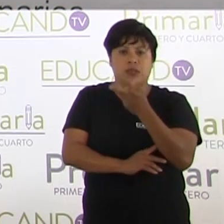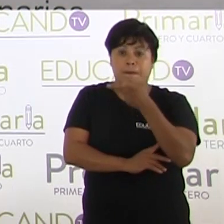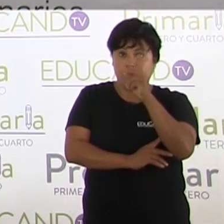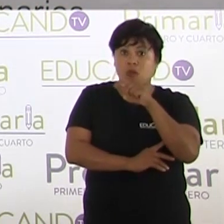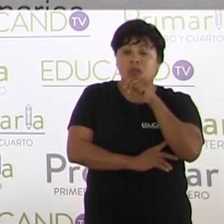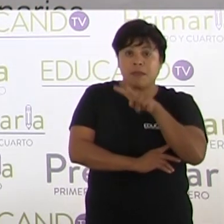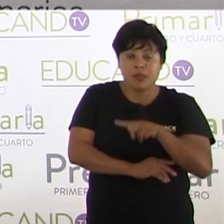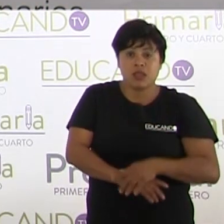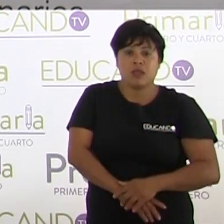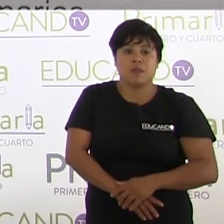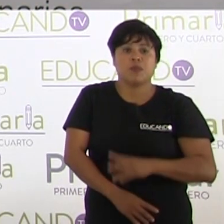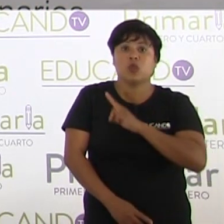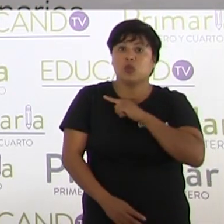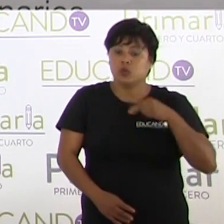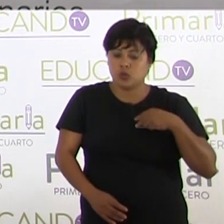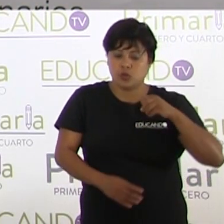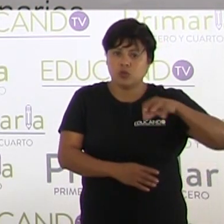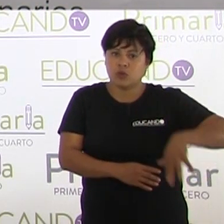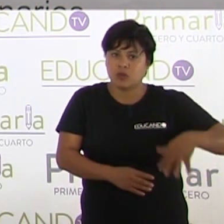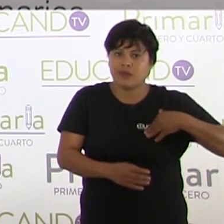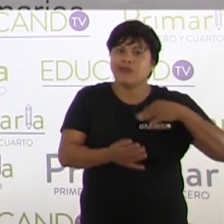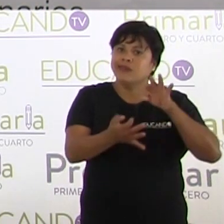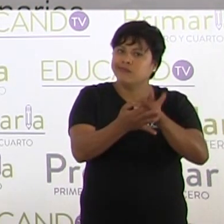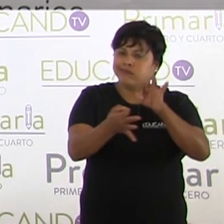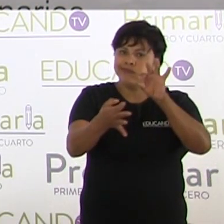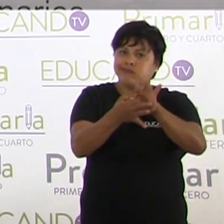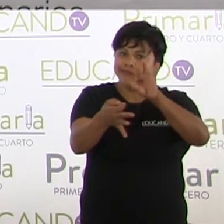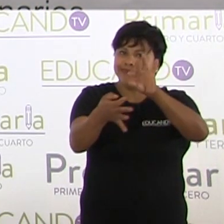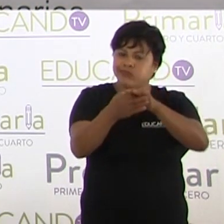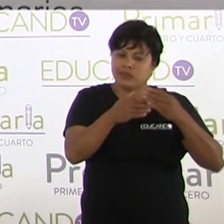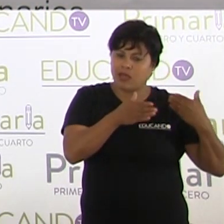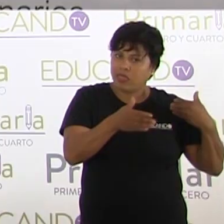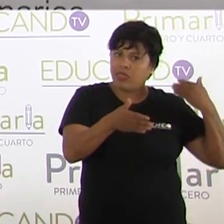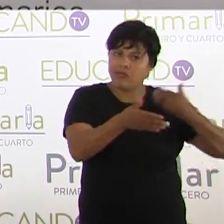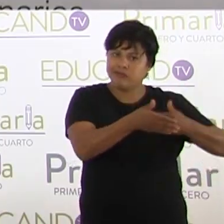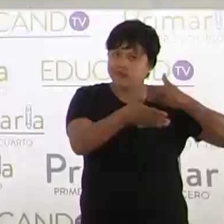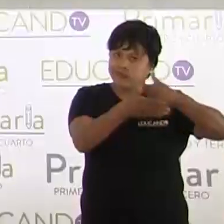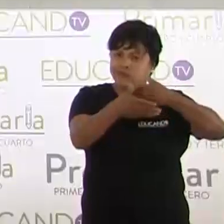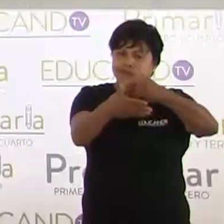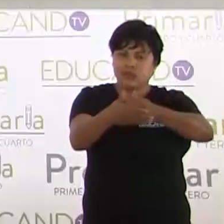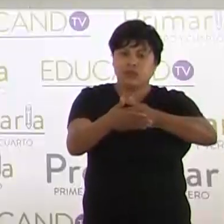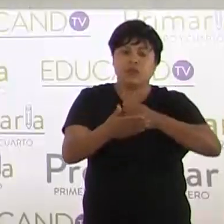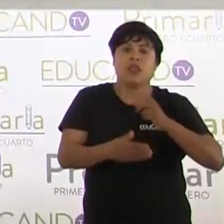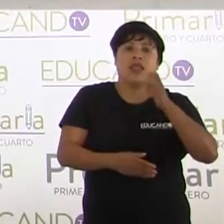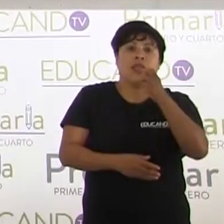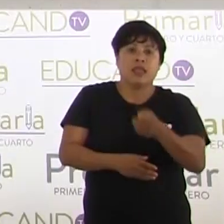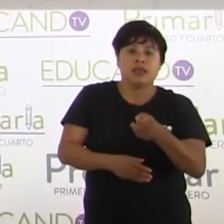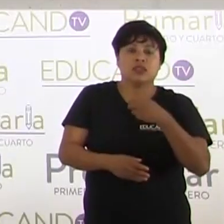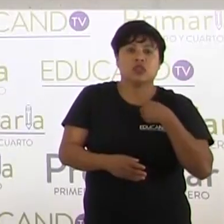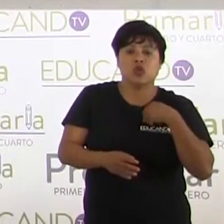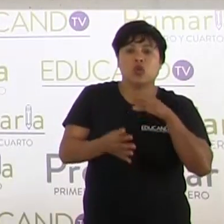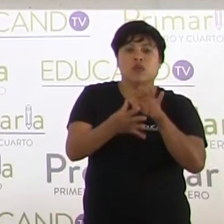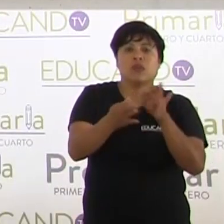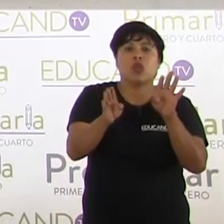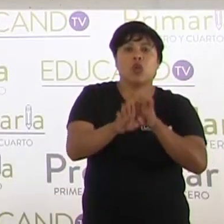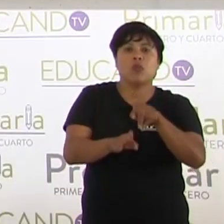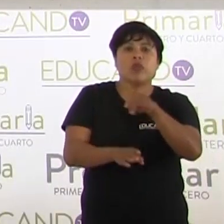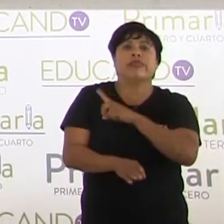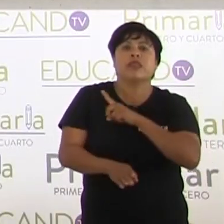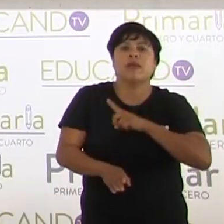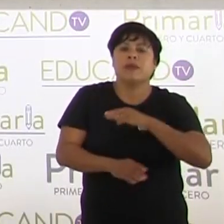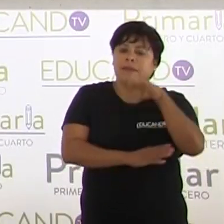también de lo que venía previamente, lo que va a ser un